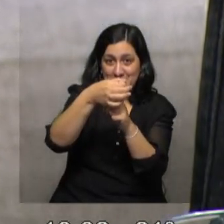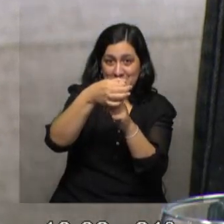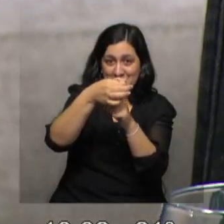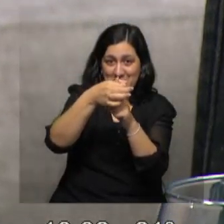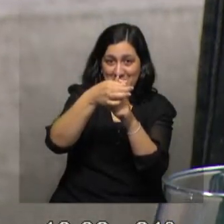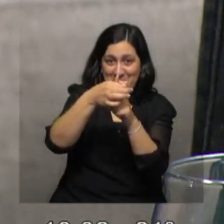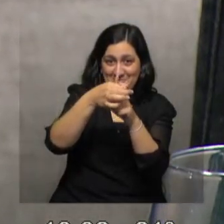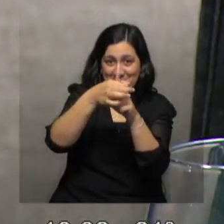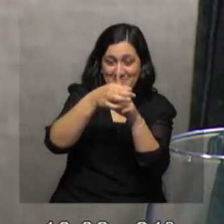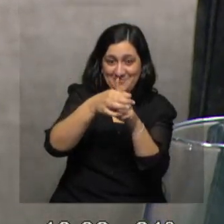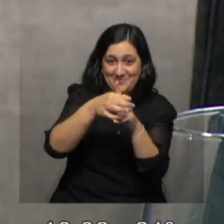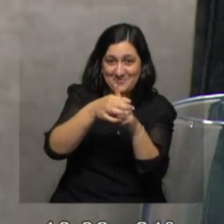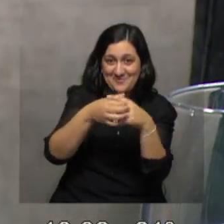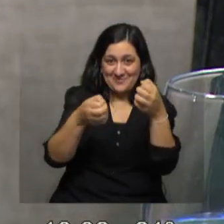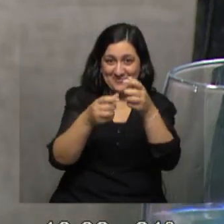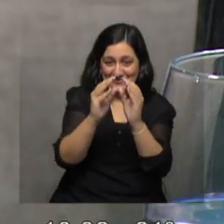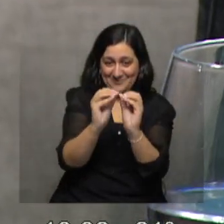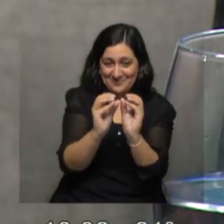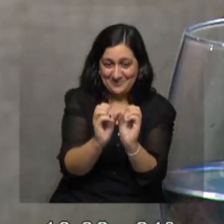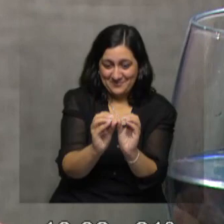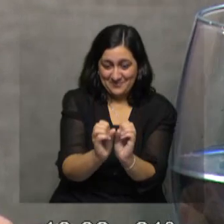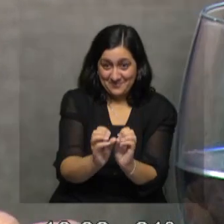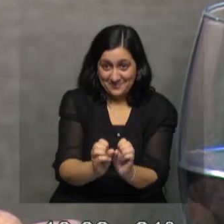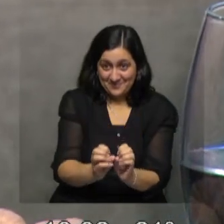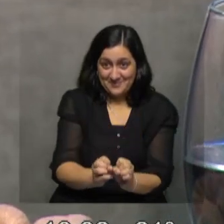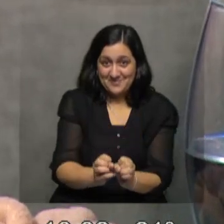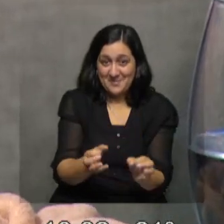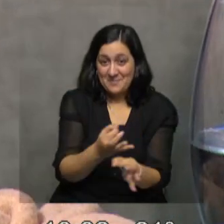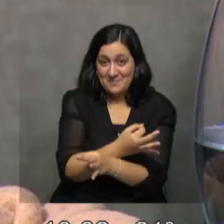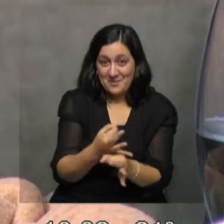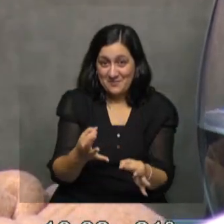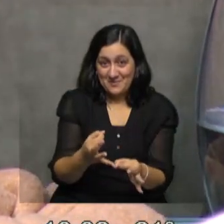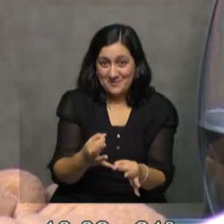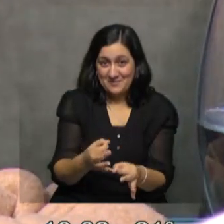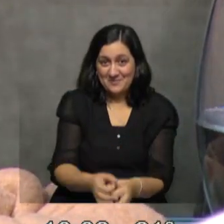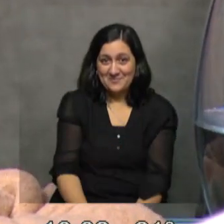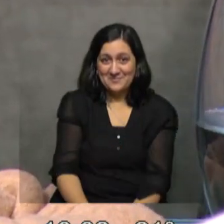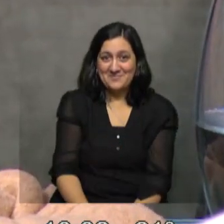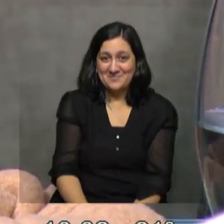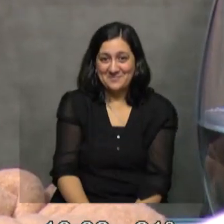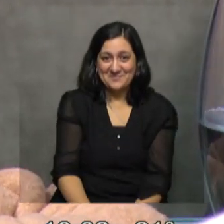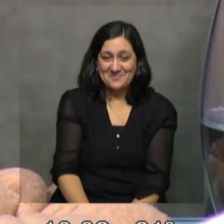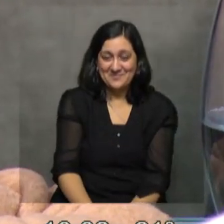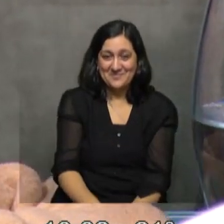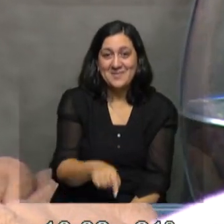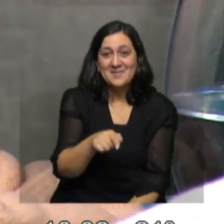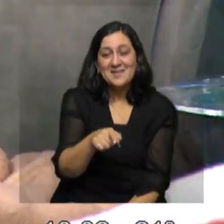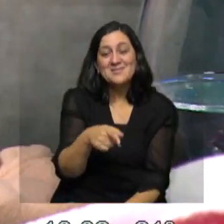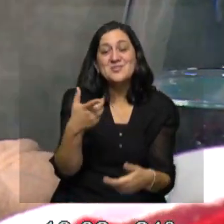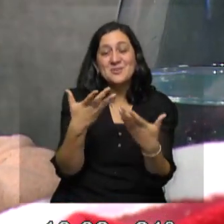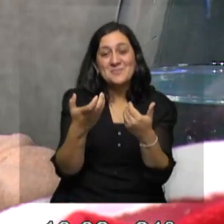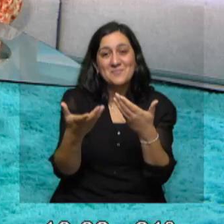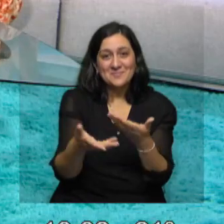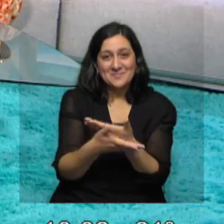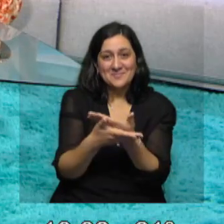Y después, ¡cuí! Baja. Ah. Perfecto. ¿Hasta dónde baja? Todo. Hasta abajo del todo. Y acá lo que yo les para quiero... Para que te quede